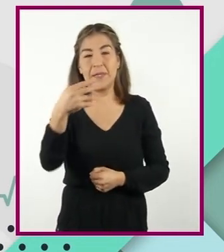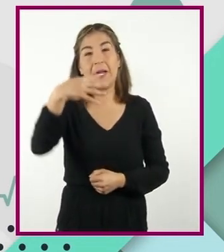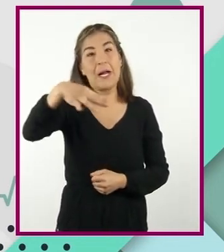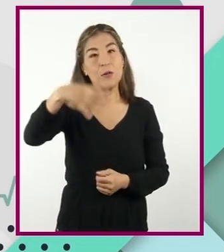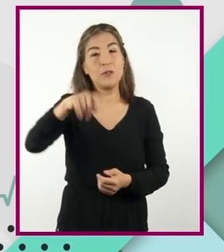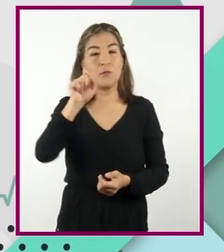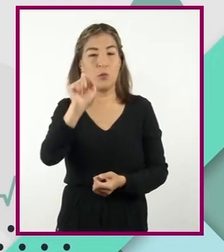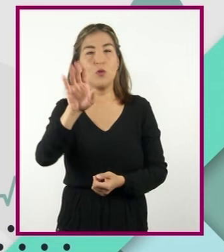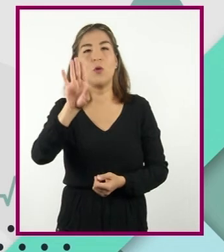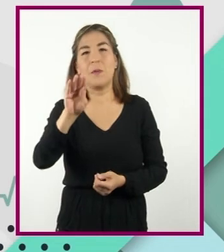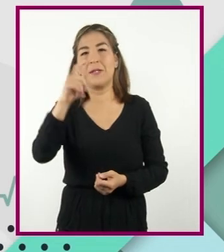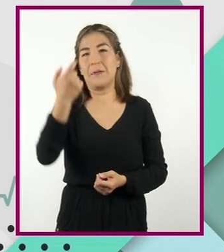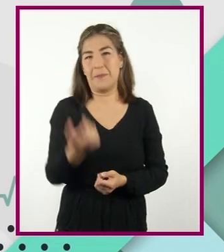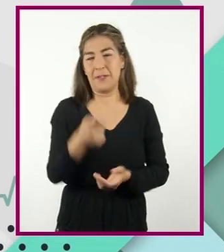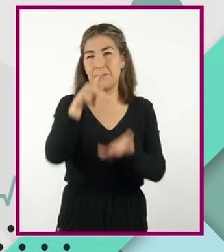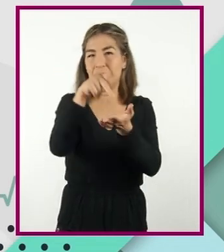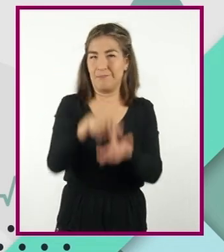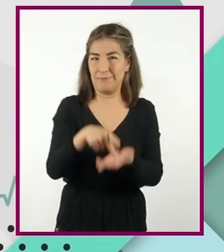pesos por kilogramo.